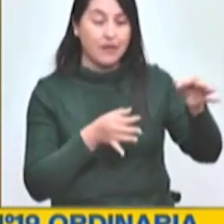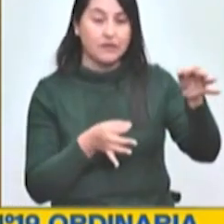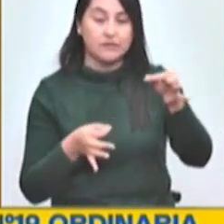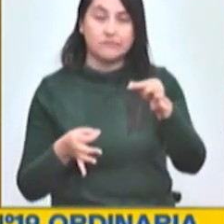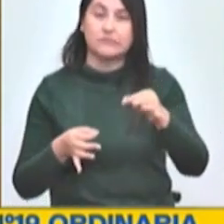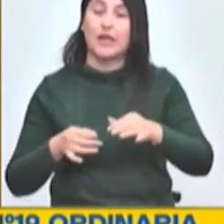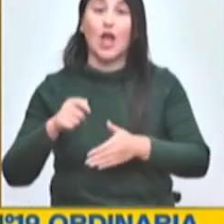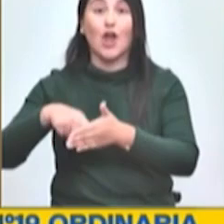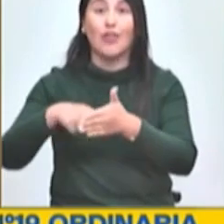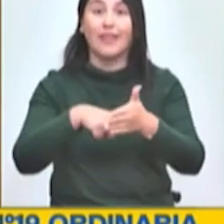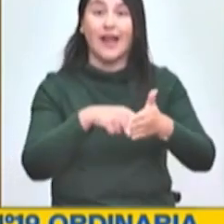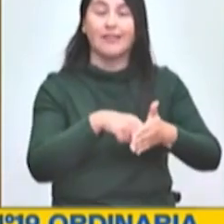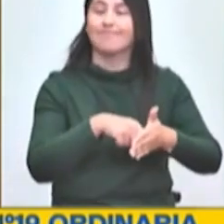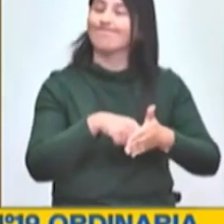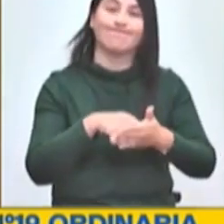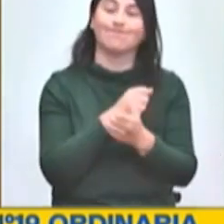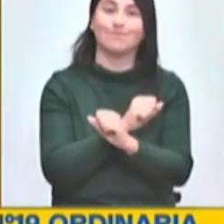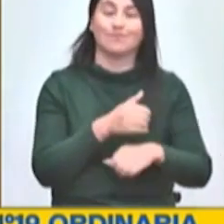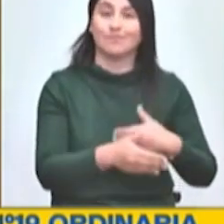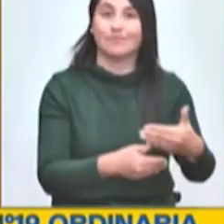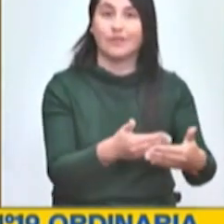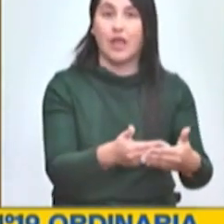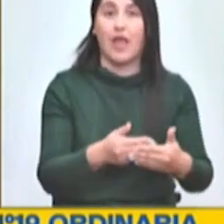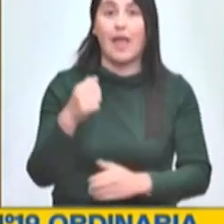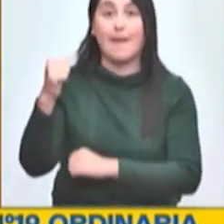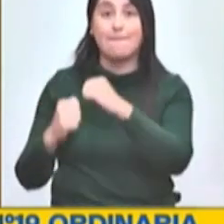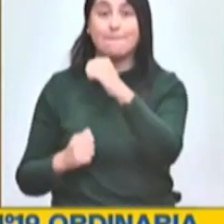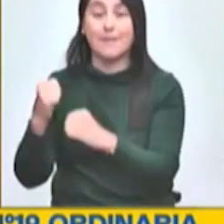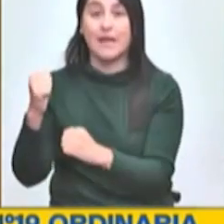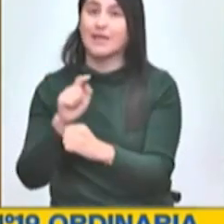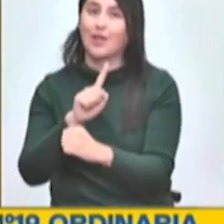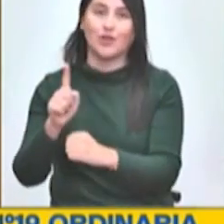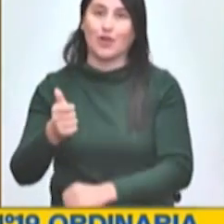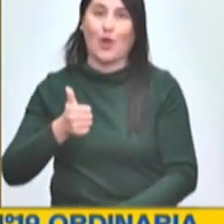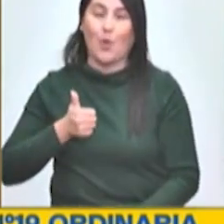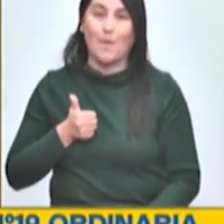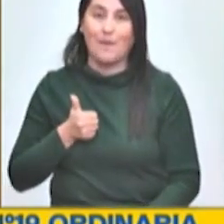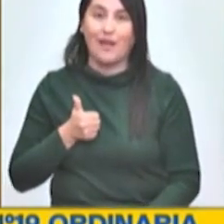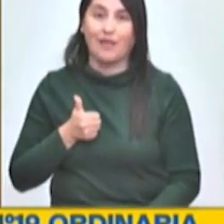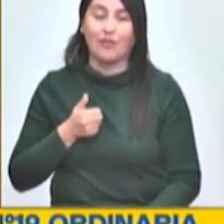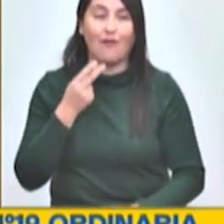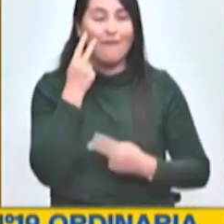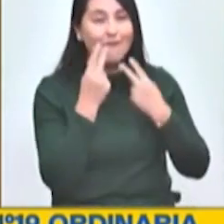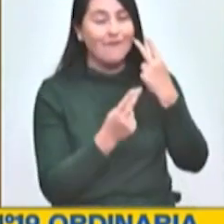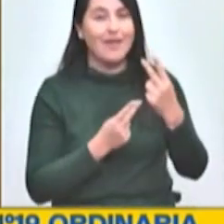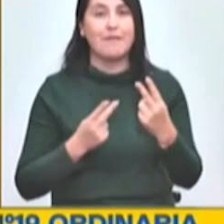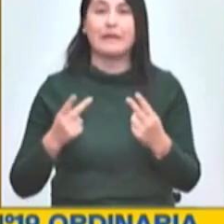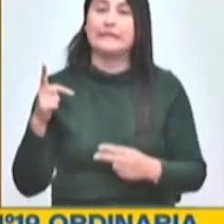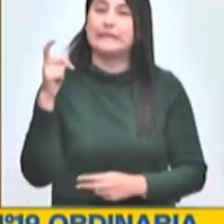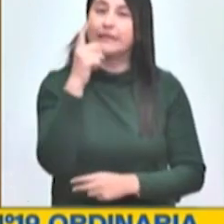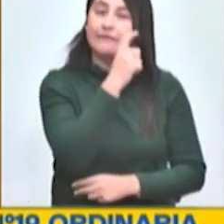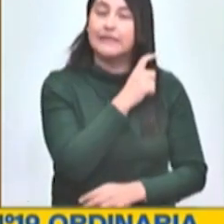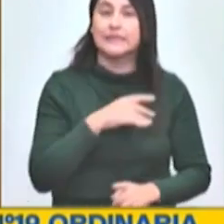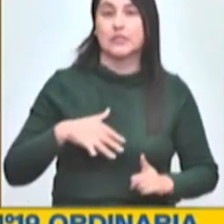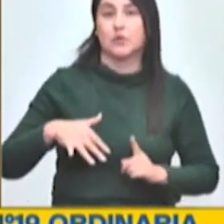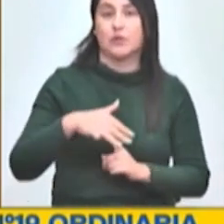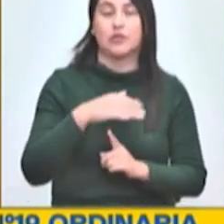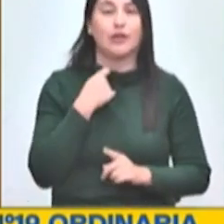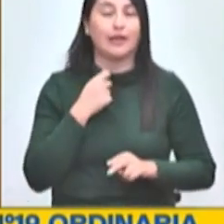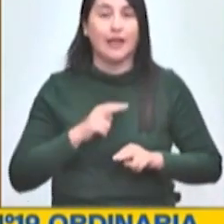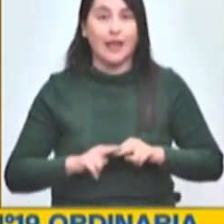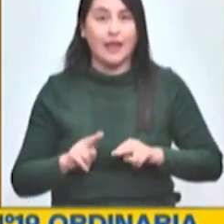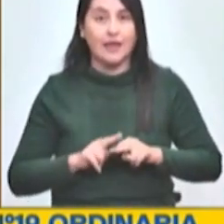contrato obras y empresas que no están ejecutando sus compromisos vemos con alta complejidad esta situación y por lo tanto lo que hay que hacer